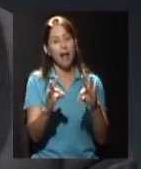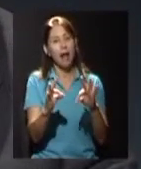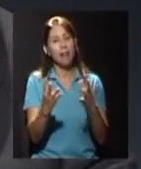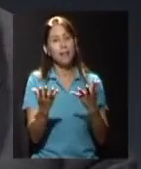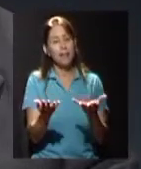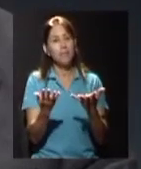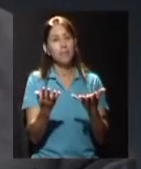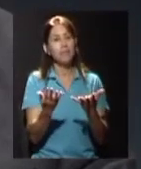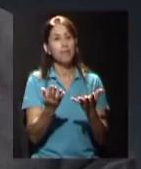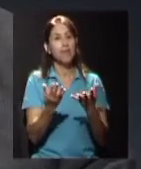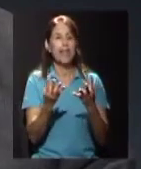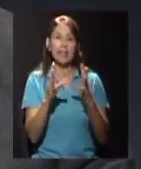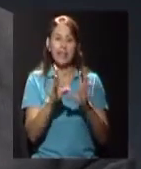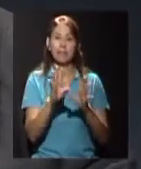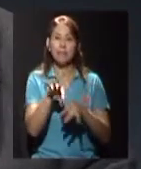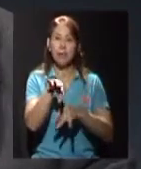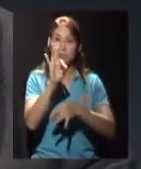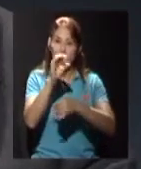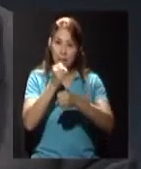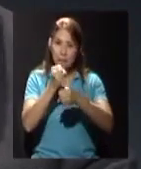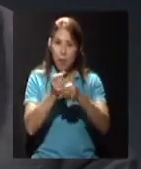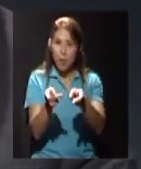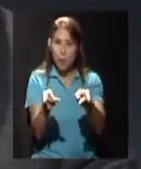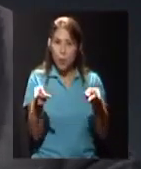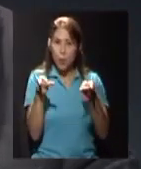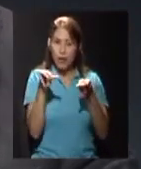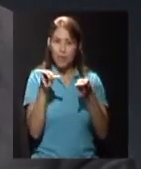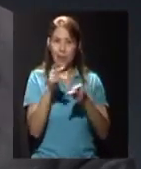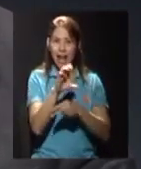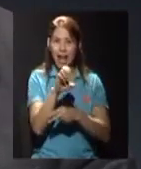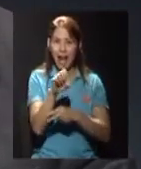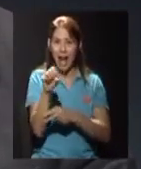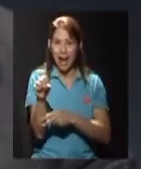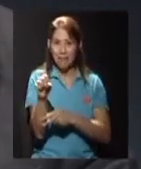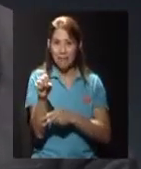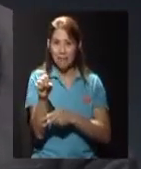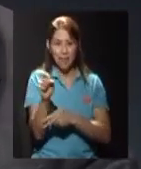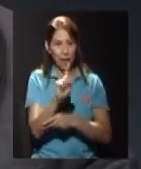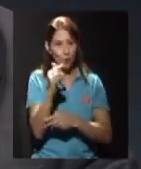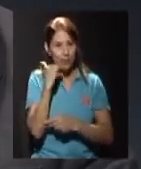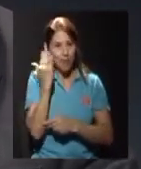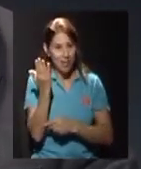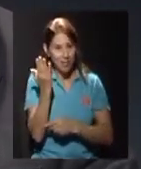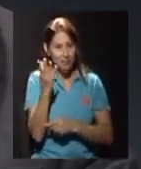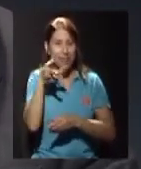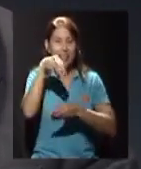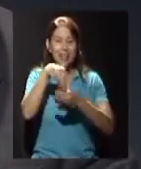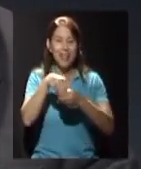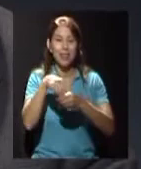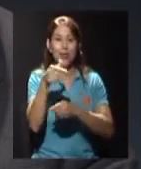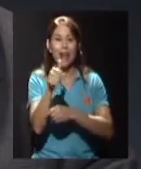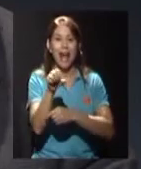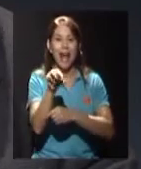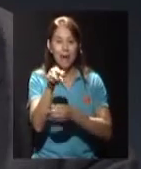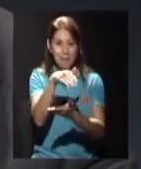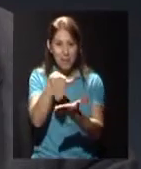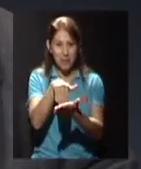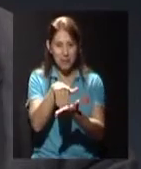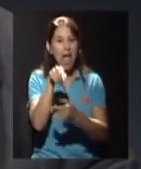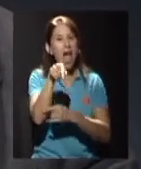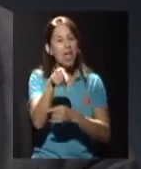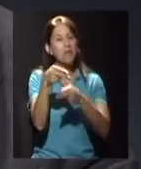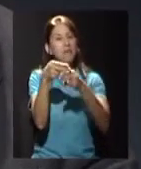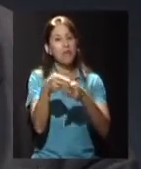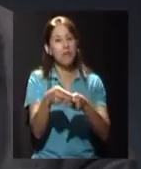dentro de la caja que ya no es fácil dentro del gran área metropolitana lo encontré en la clínica clorito picado y estuve un